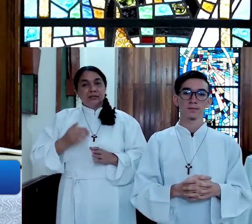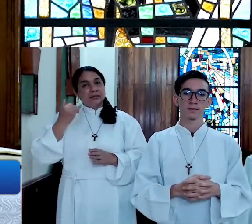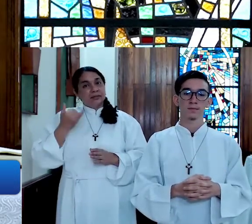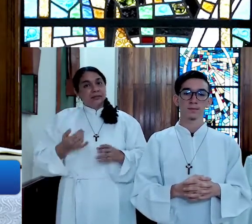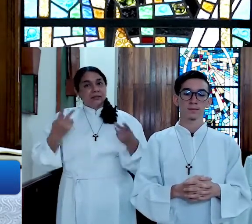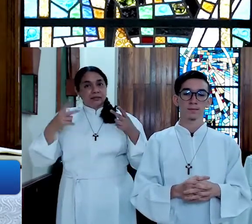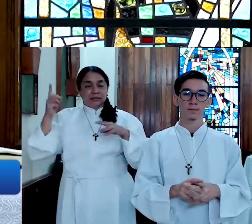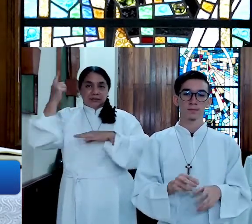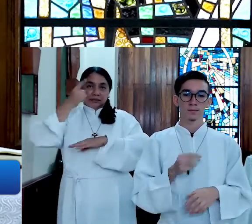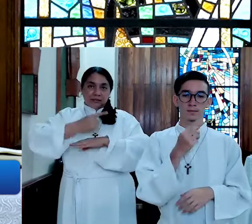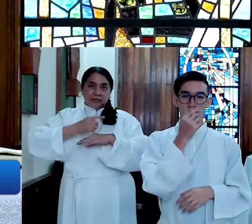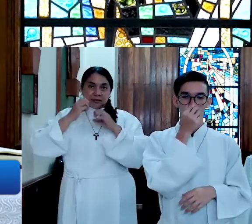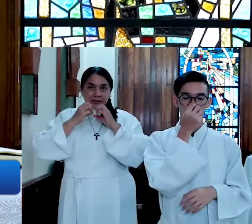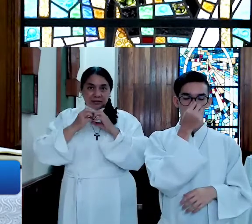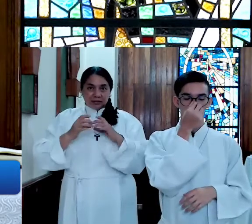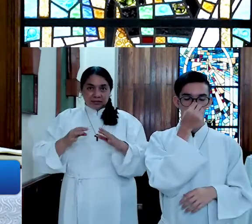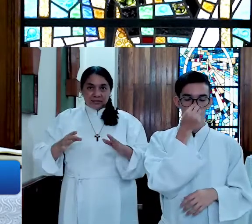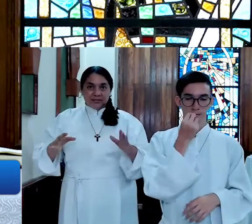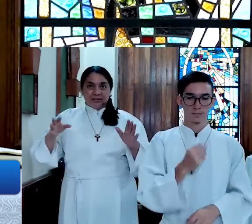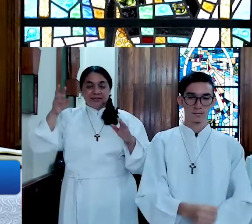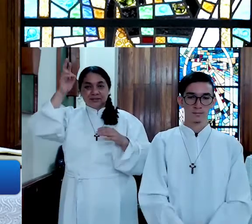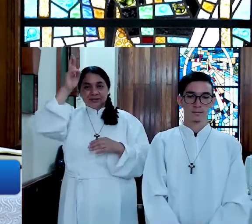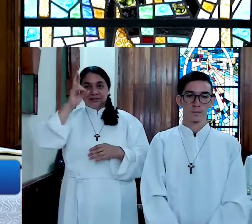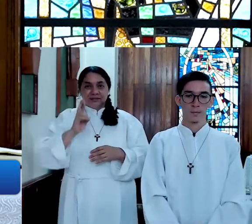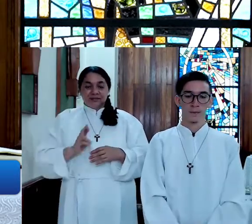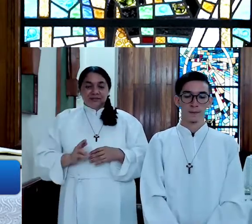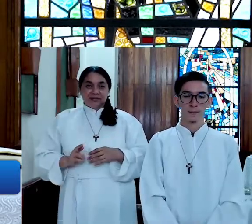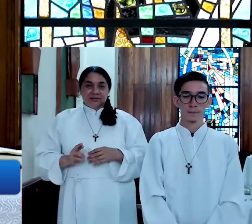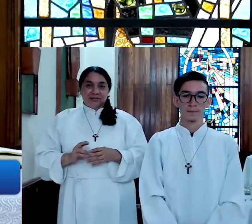día de la misericordia del Señor.